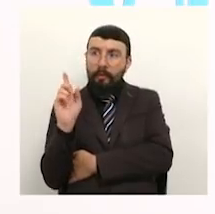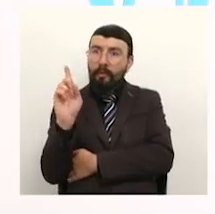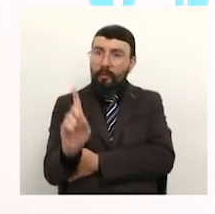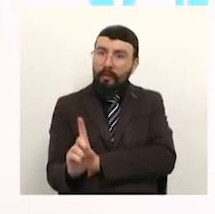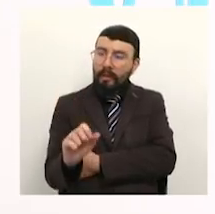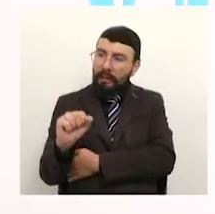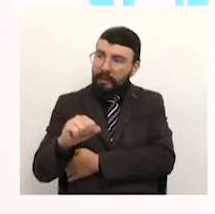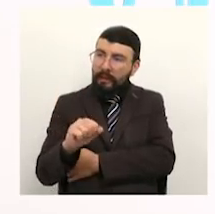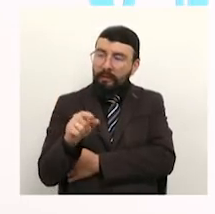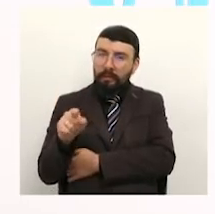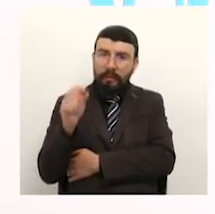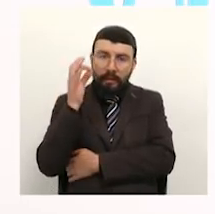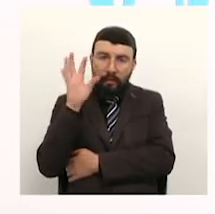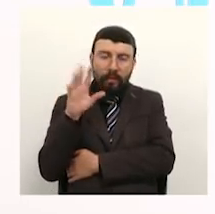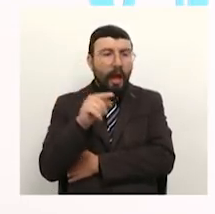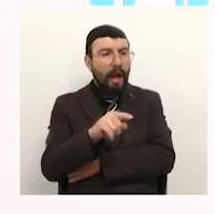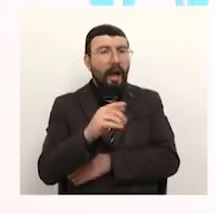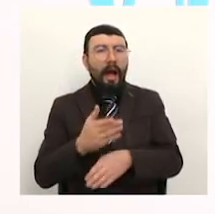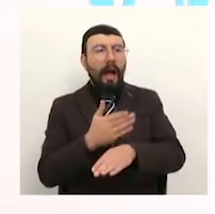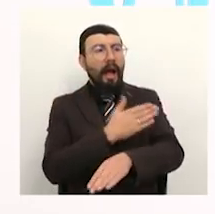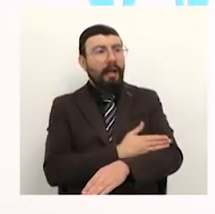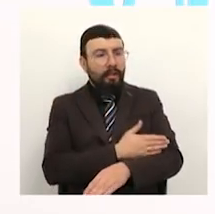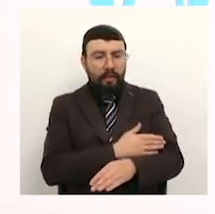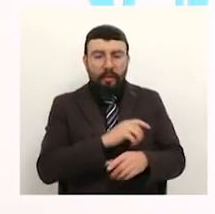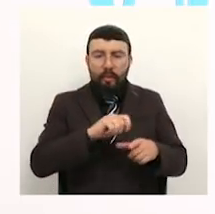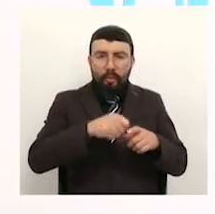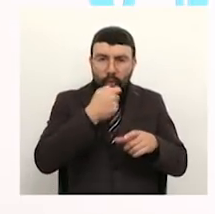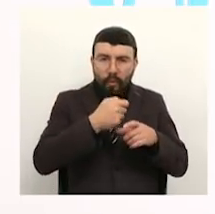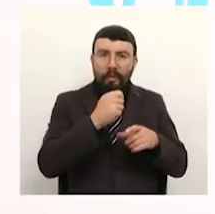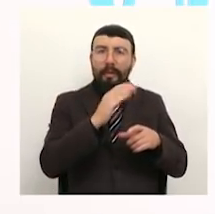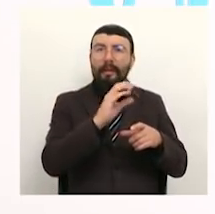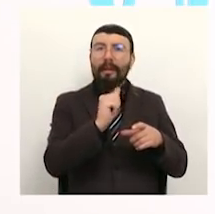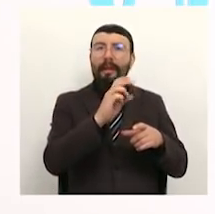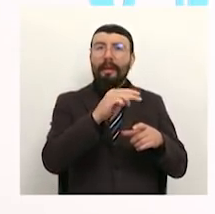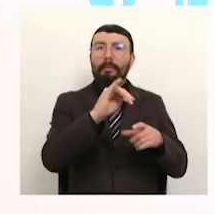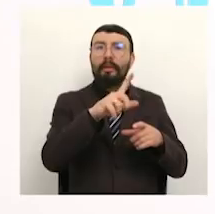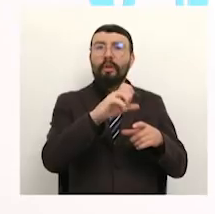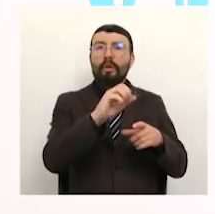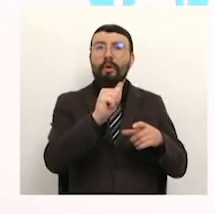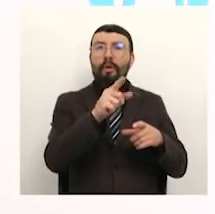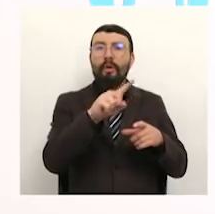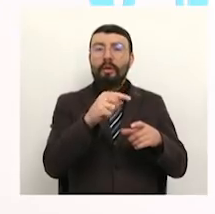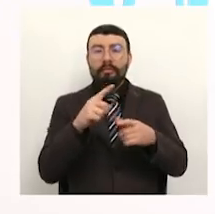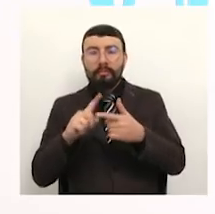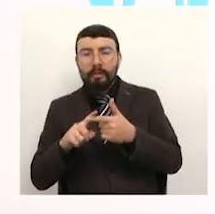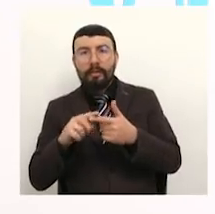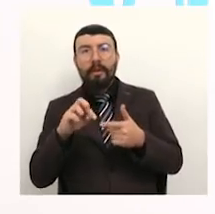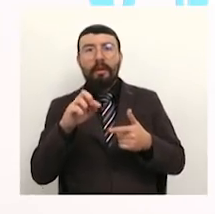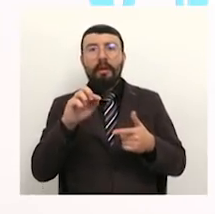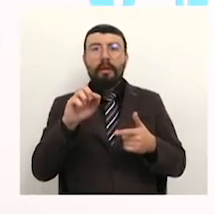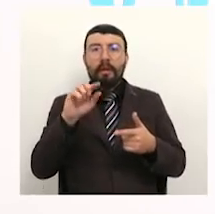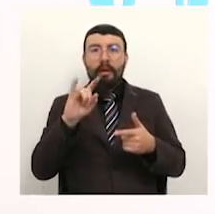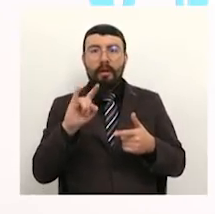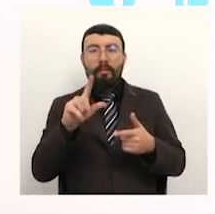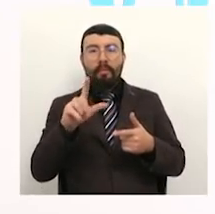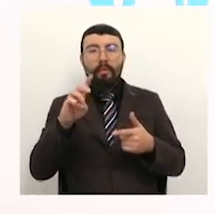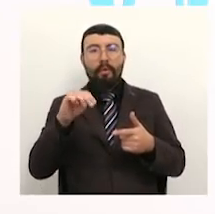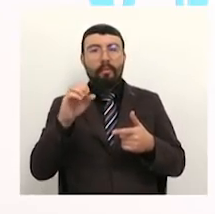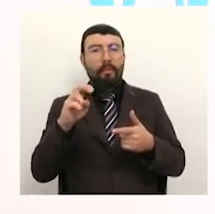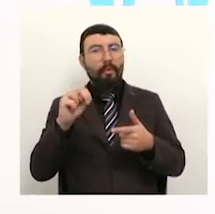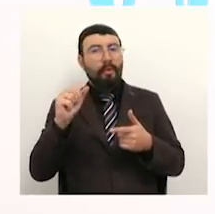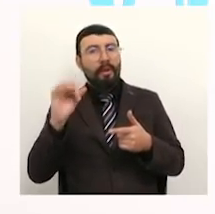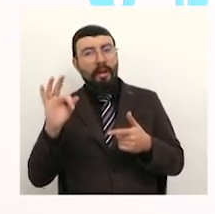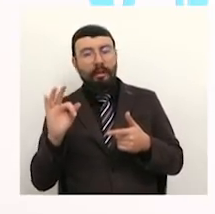el día estaba tomando el camino así el pulmonar pues desapareció en un odio es